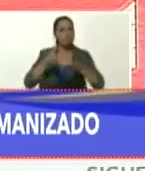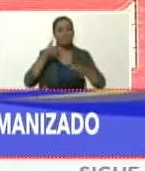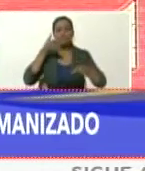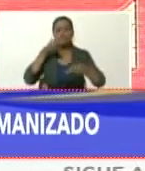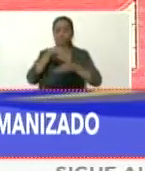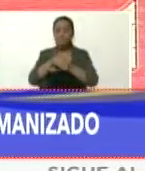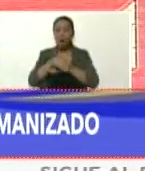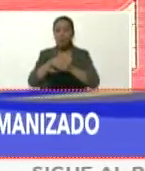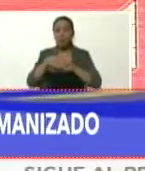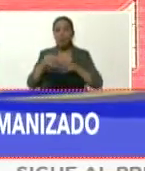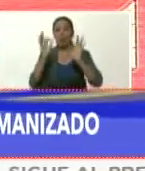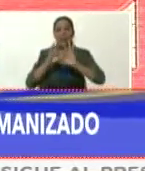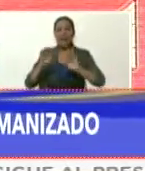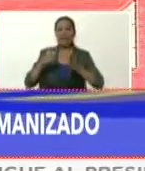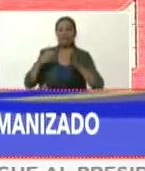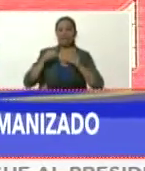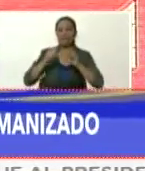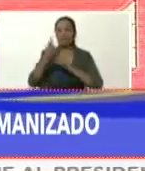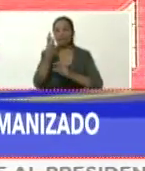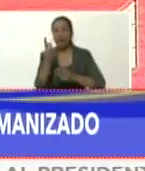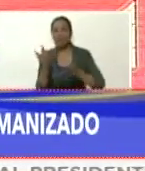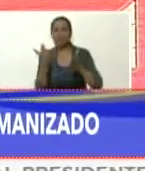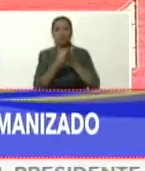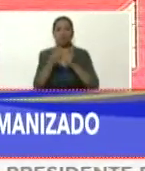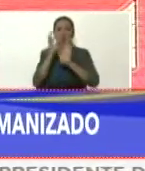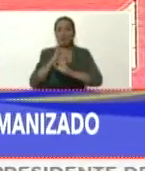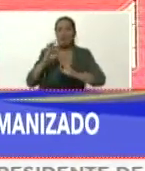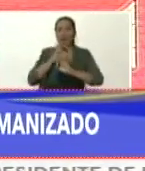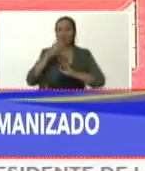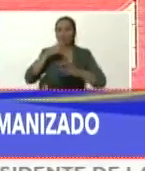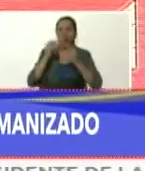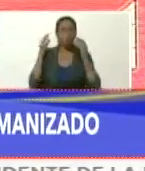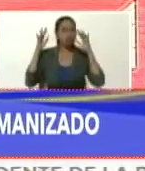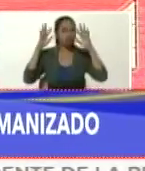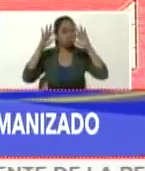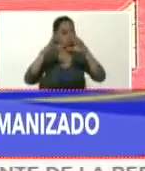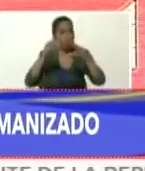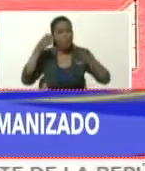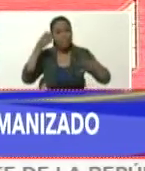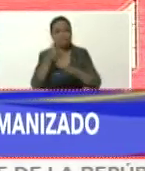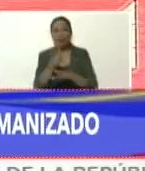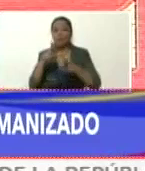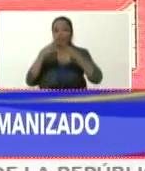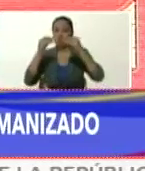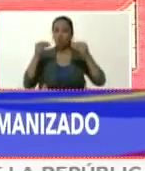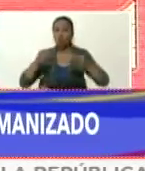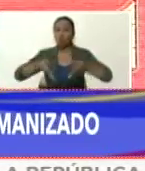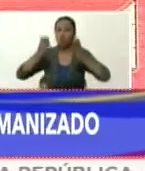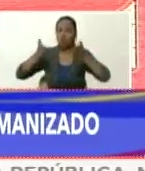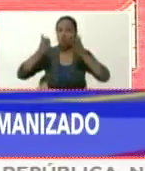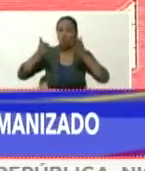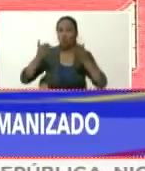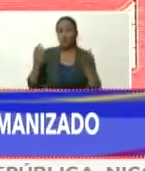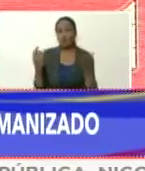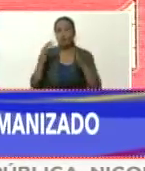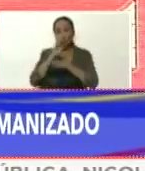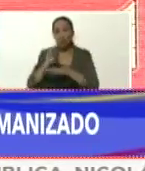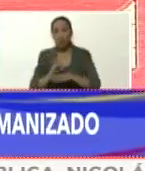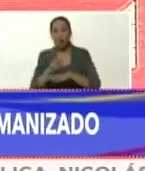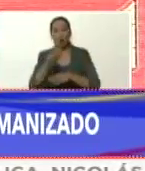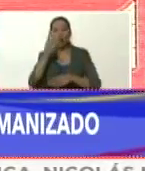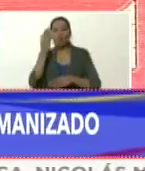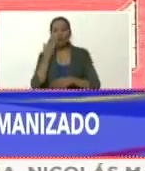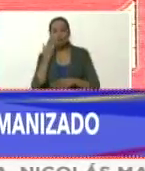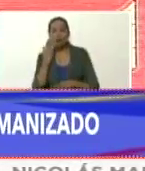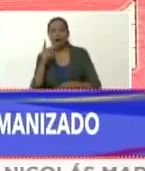Que no se quede nadie sin su vacuna. Todos los niños, la protección del niño, de la niña, de la madre,